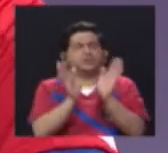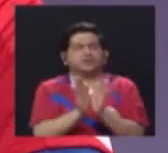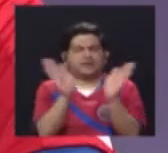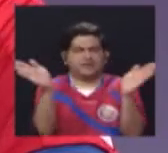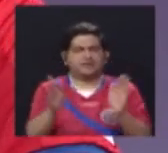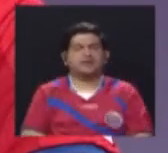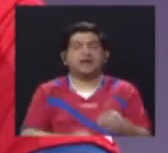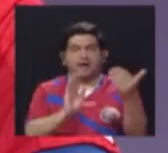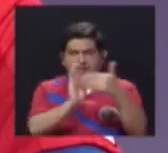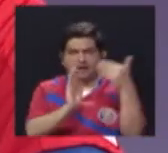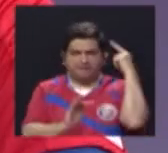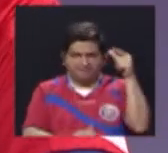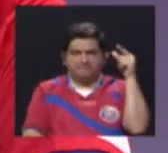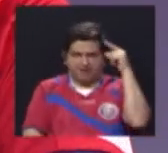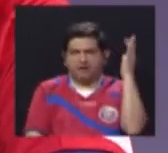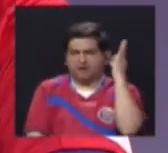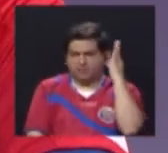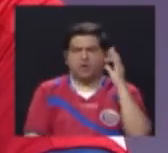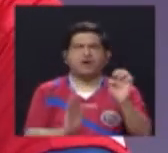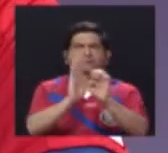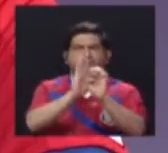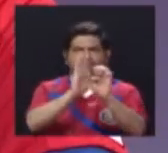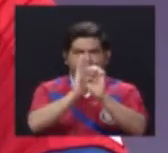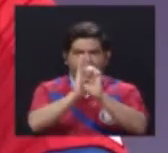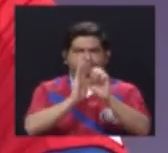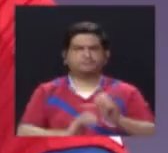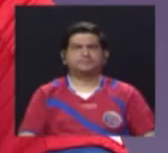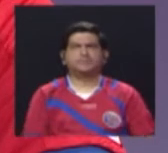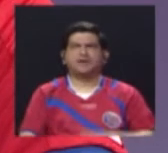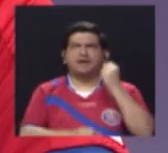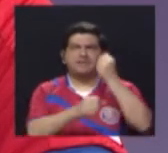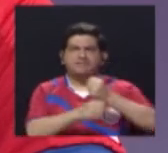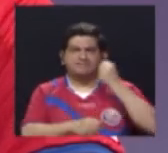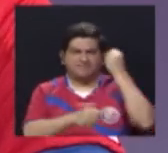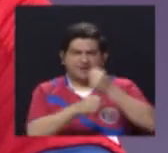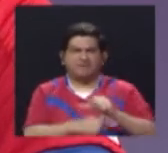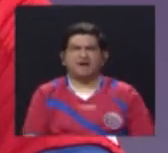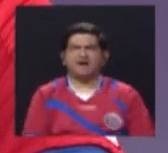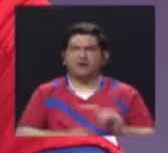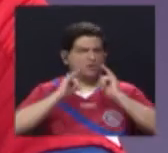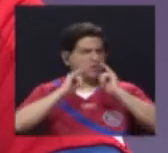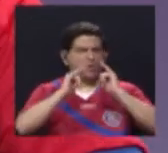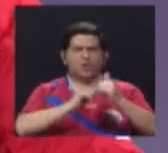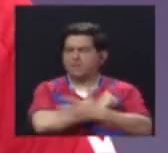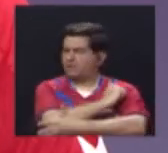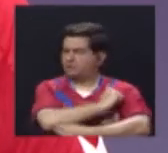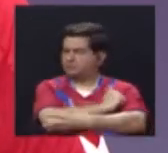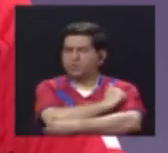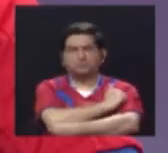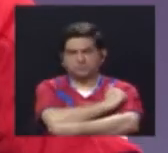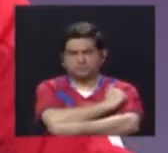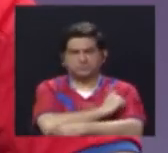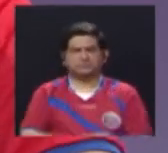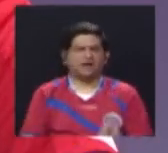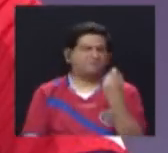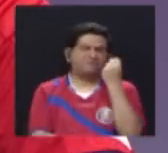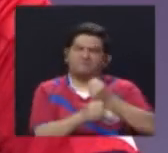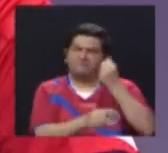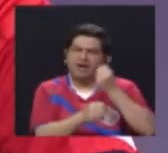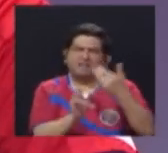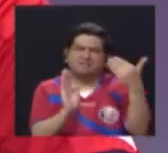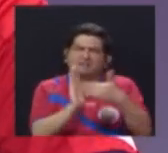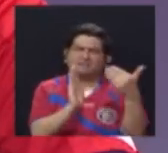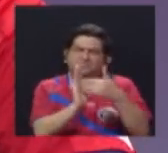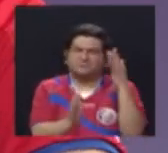pero que afectan lógicamente a las mujeres cómo trabajar sobre la desigualdad la pobreza el desempleo que afecta